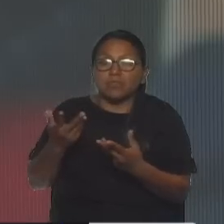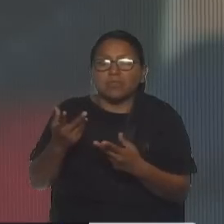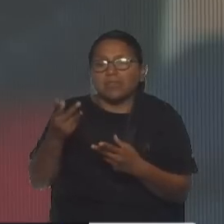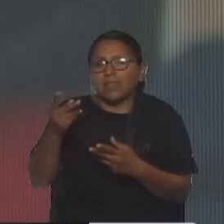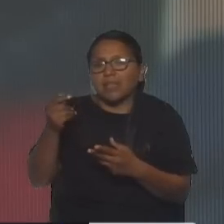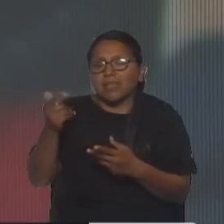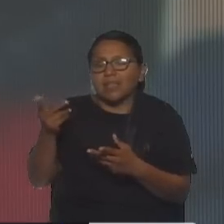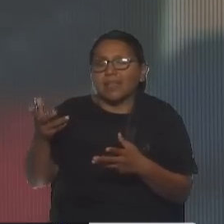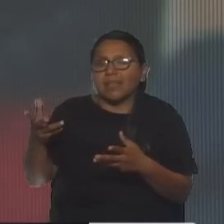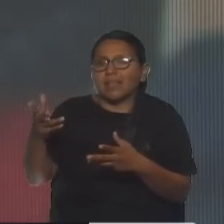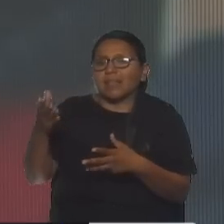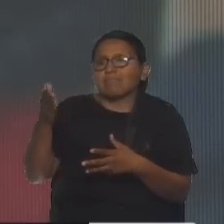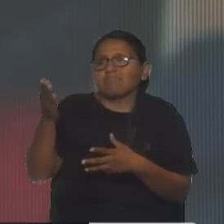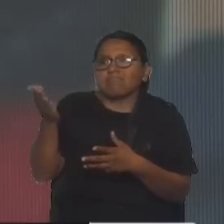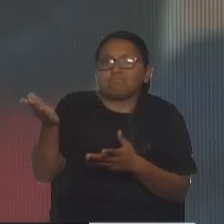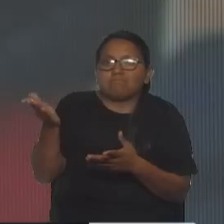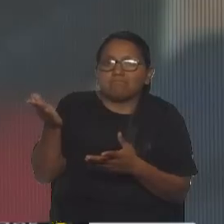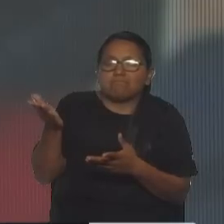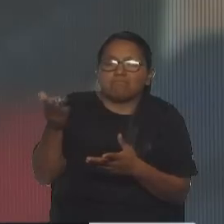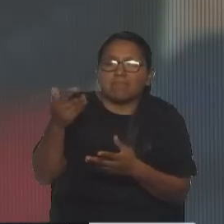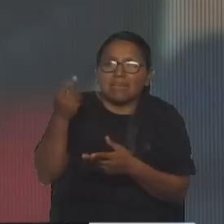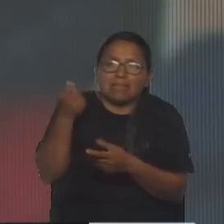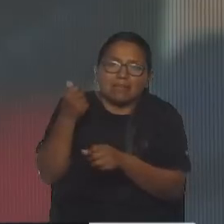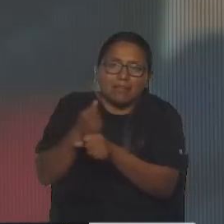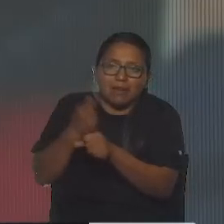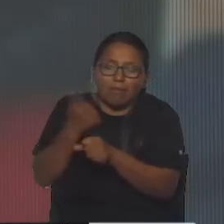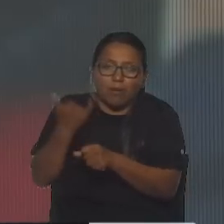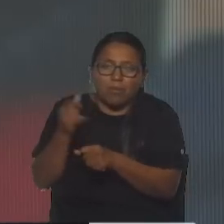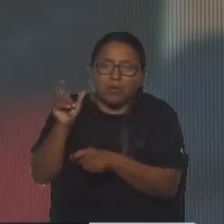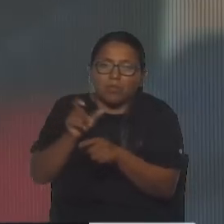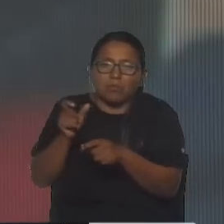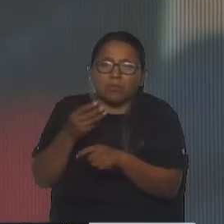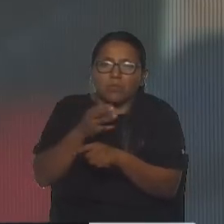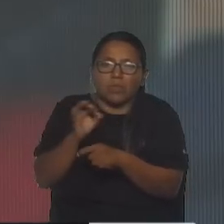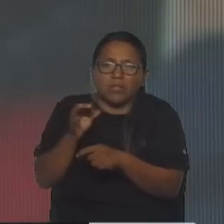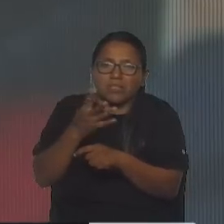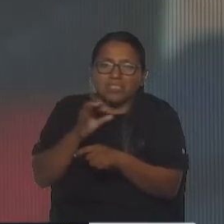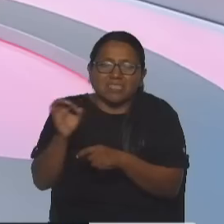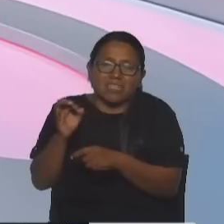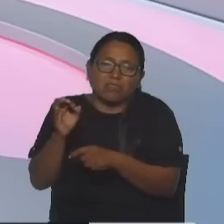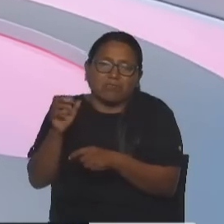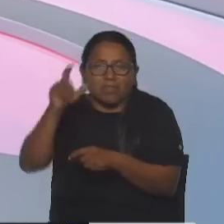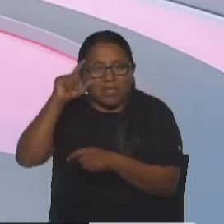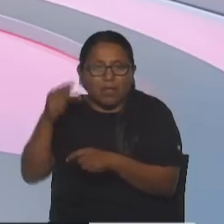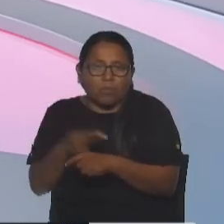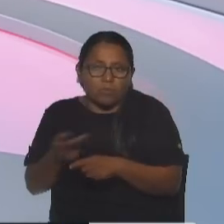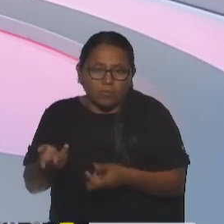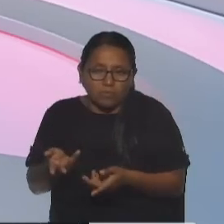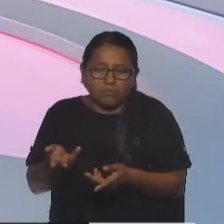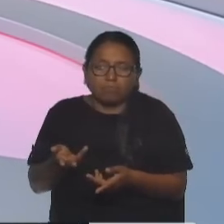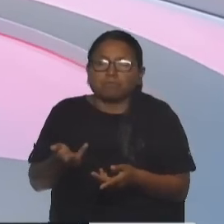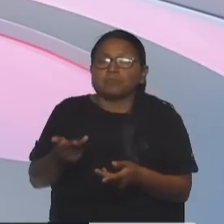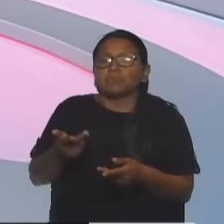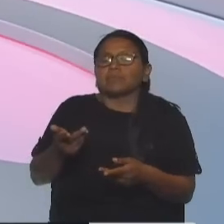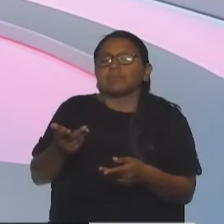de población ocupada, pero es que estamos hablando de gente que está ganando 400, 500 euros. Claro, entonces es un